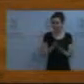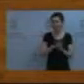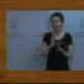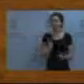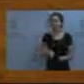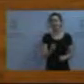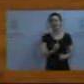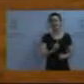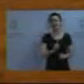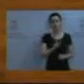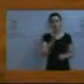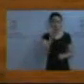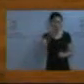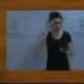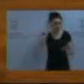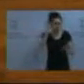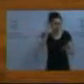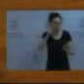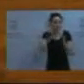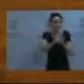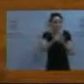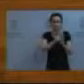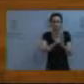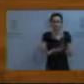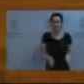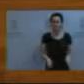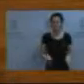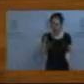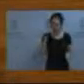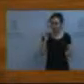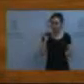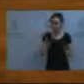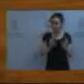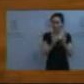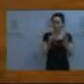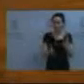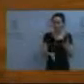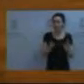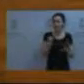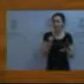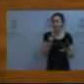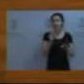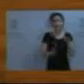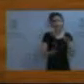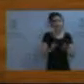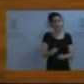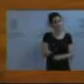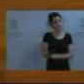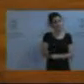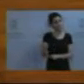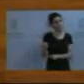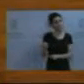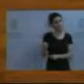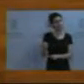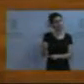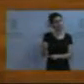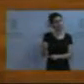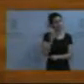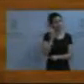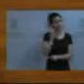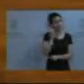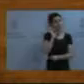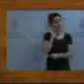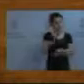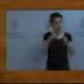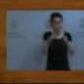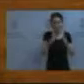penales, que están lógicamente establecidos por el Código Penal y que tiene una aplicación en los tribunales. Bien, la dirección está clara. Pónganse ustedes a